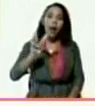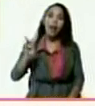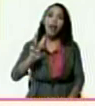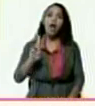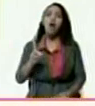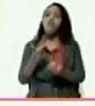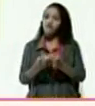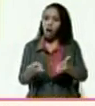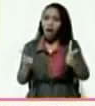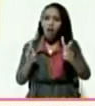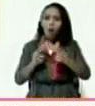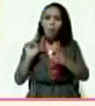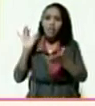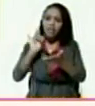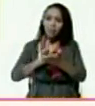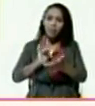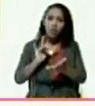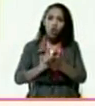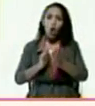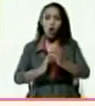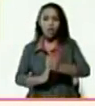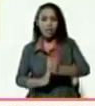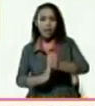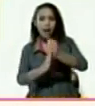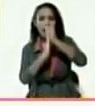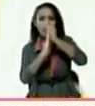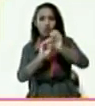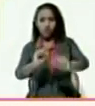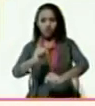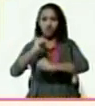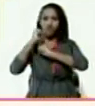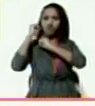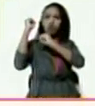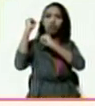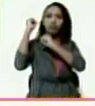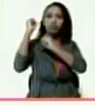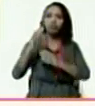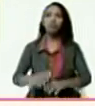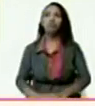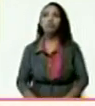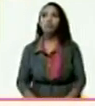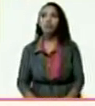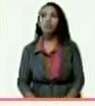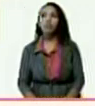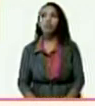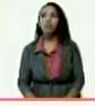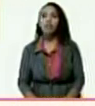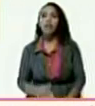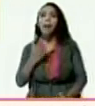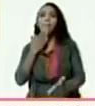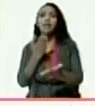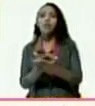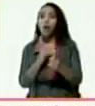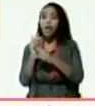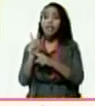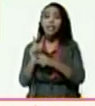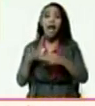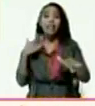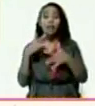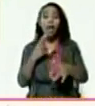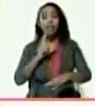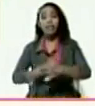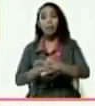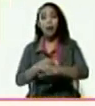su presencia, su liderazgo, su vanguardia. Me han pedido que esos actos sean temprano porque en la